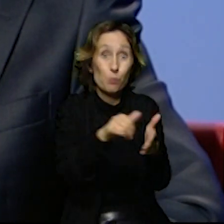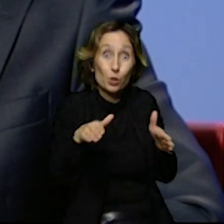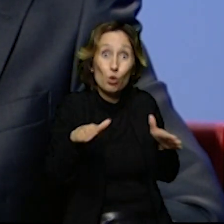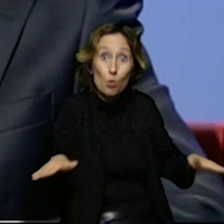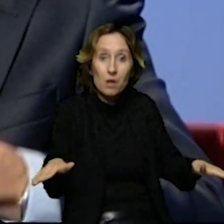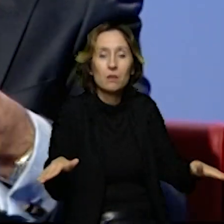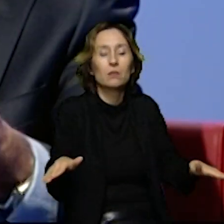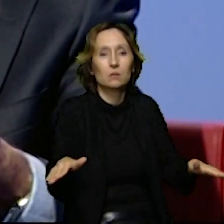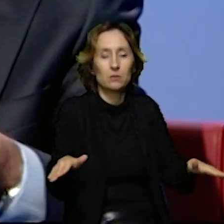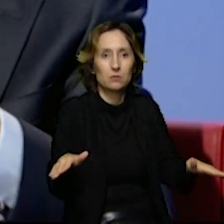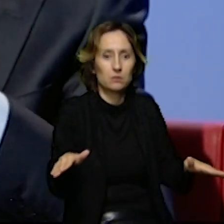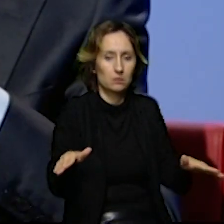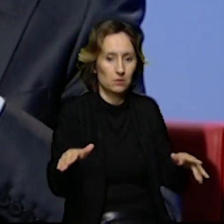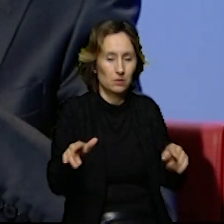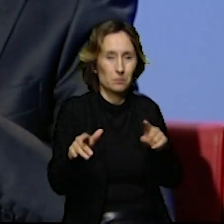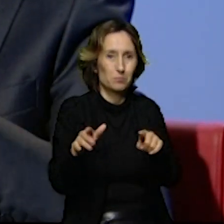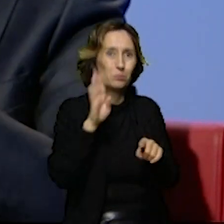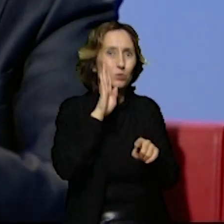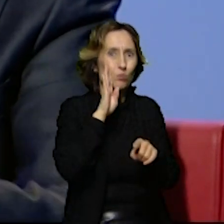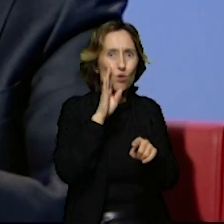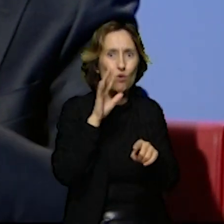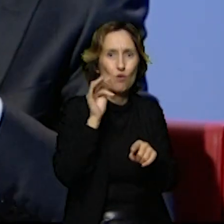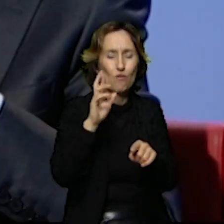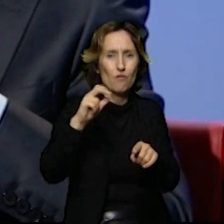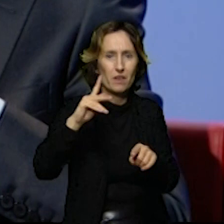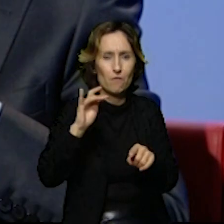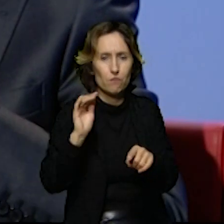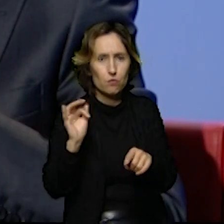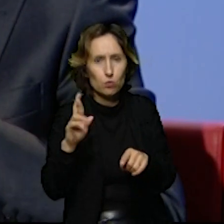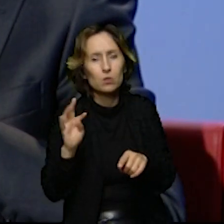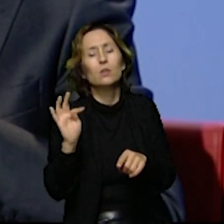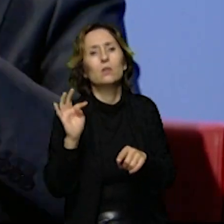tener, con los vuelos de Frankfurt y con los vuelos que en este momento